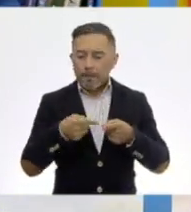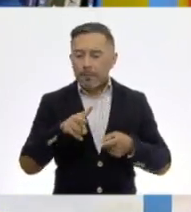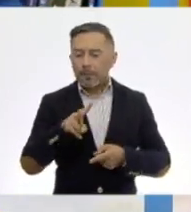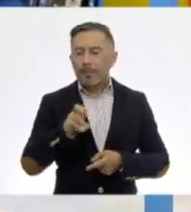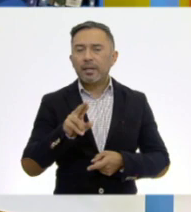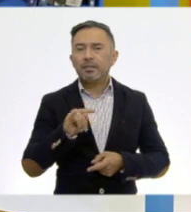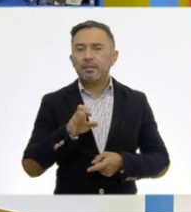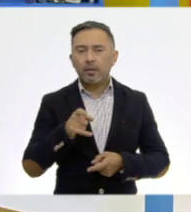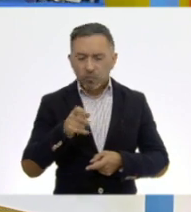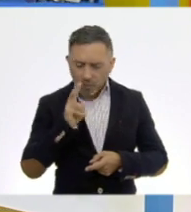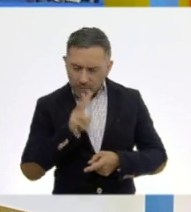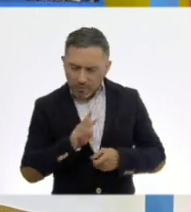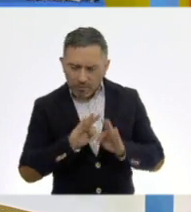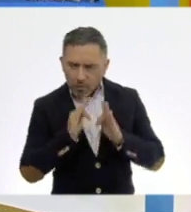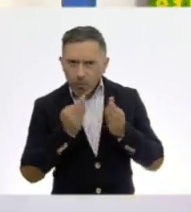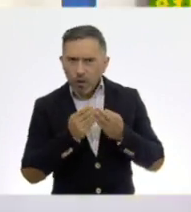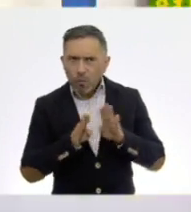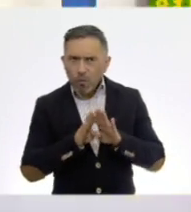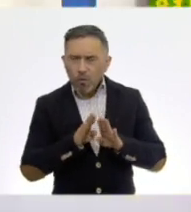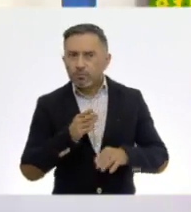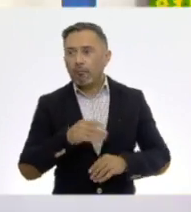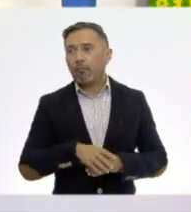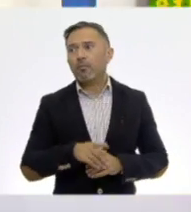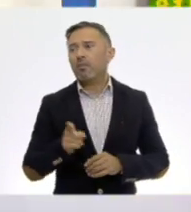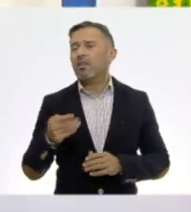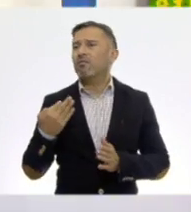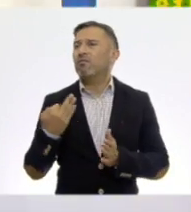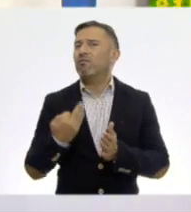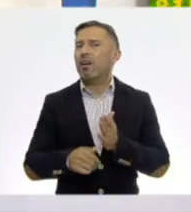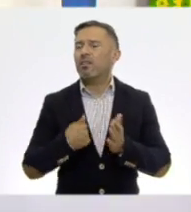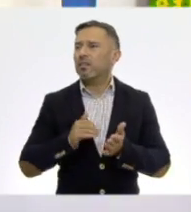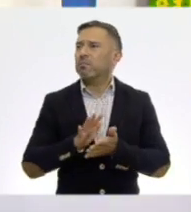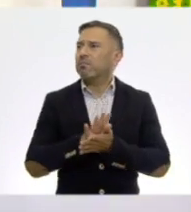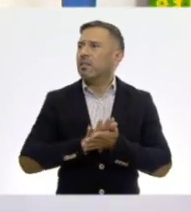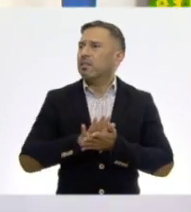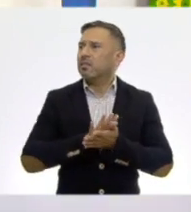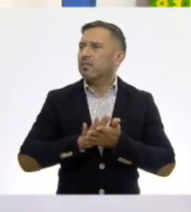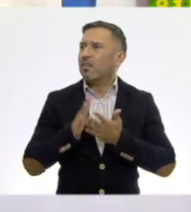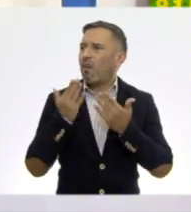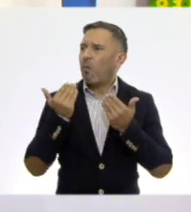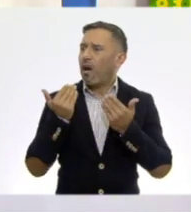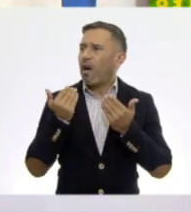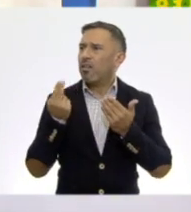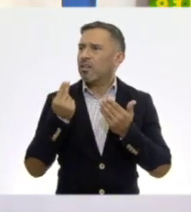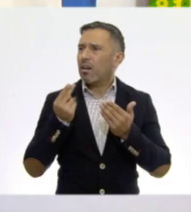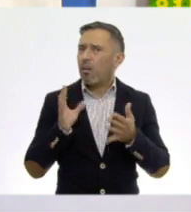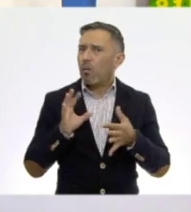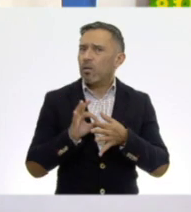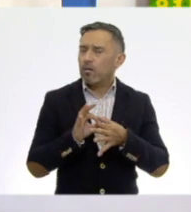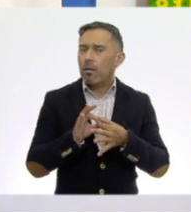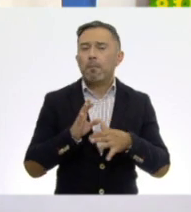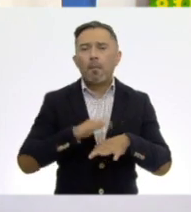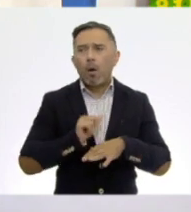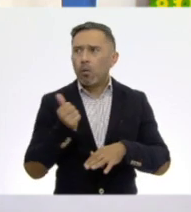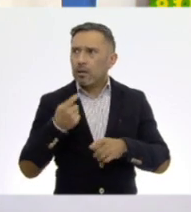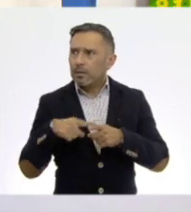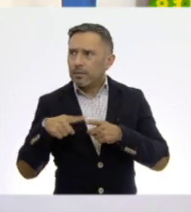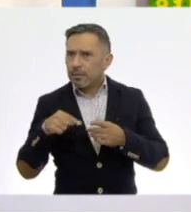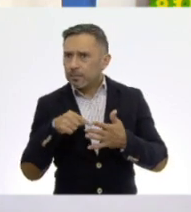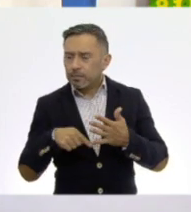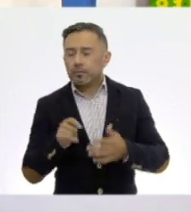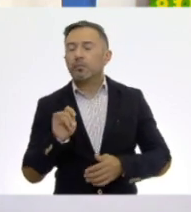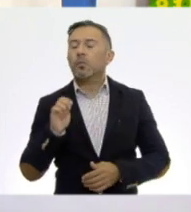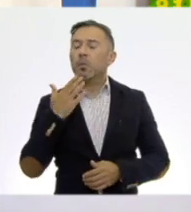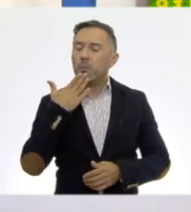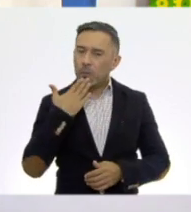quedar tu figura? Ah, pero todavía me falta entonces plastilina para unir entonces las otras partes, ¿verdad? Así Muy es.